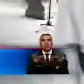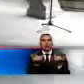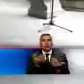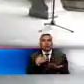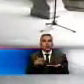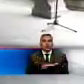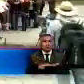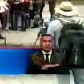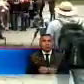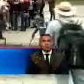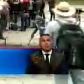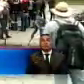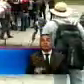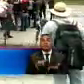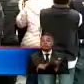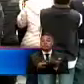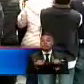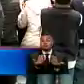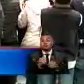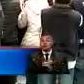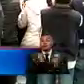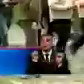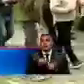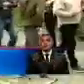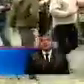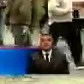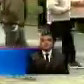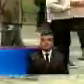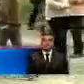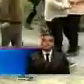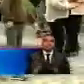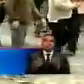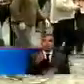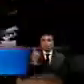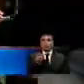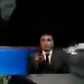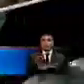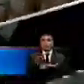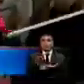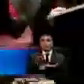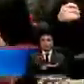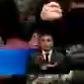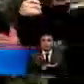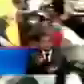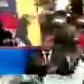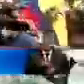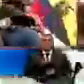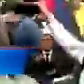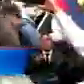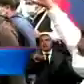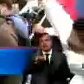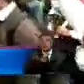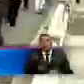se reúnen. Eso es lo que ha sucedido durante esta mañana. Llevamos más o menos una hora de reunión y está previsto que dure alrededor de